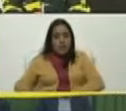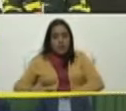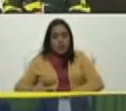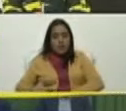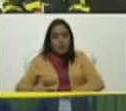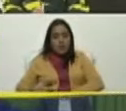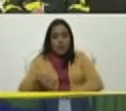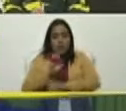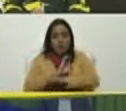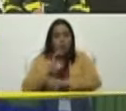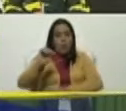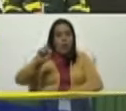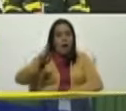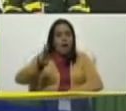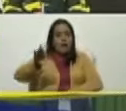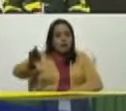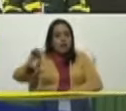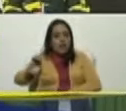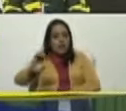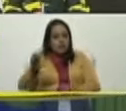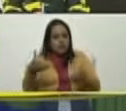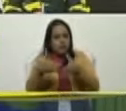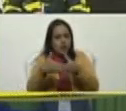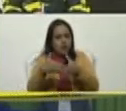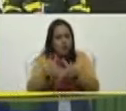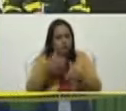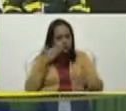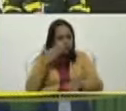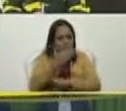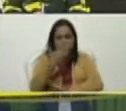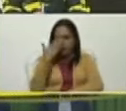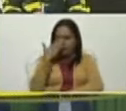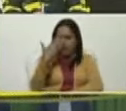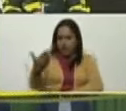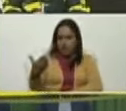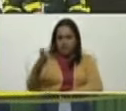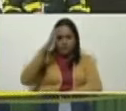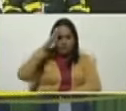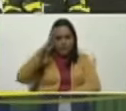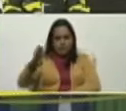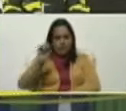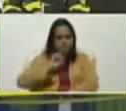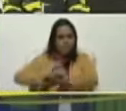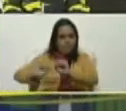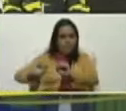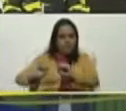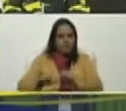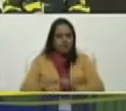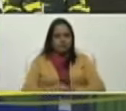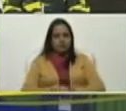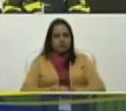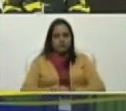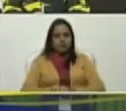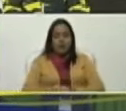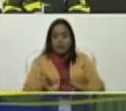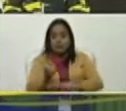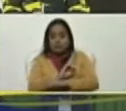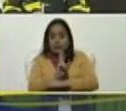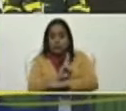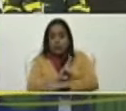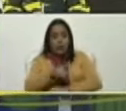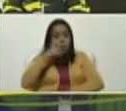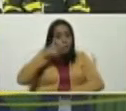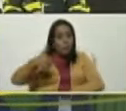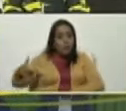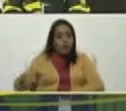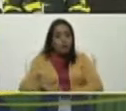mando, con su equipo, allí a enfrentarlo. E inmediatamente el pueblo de La